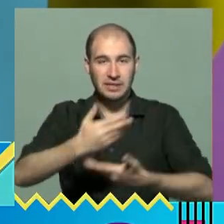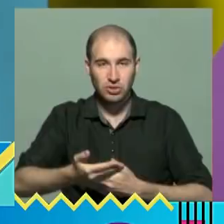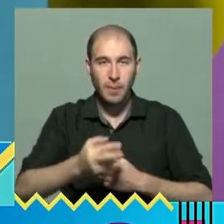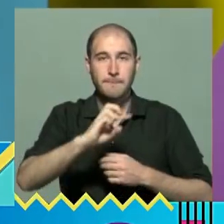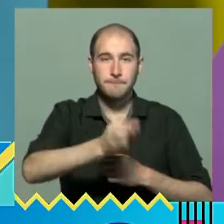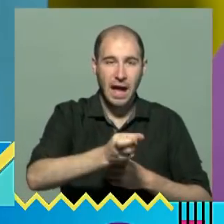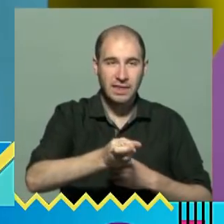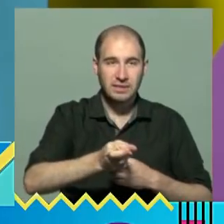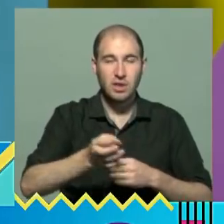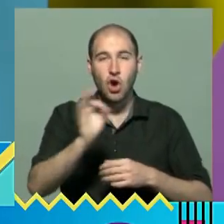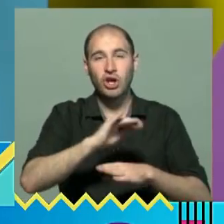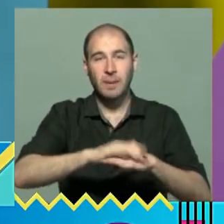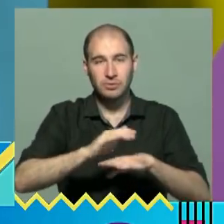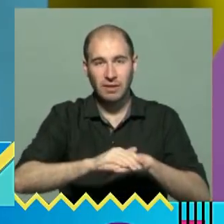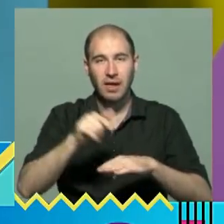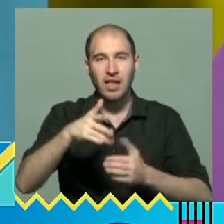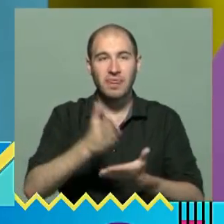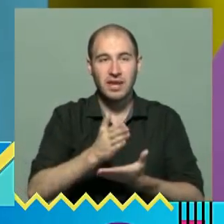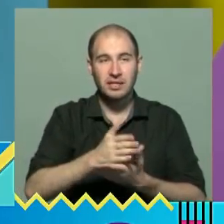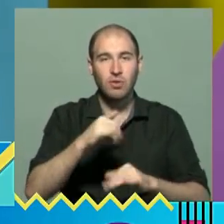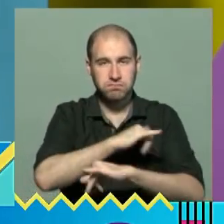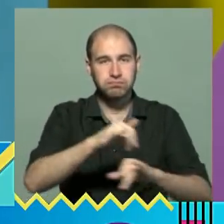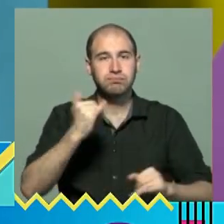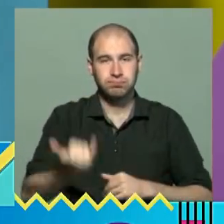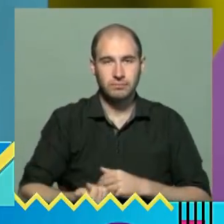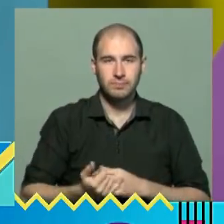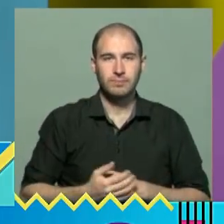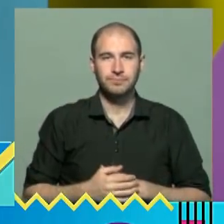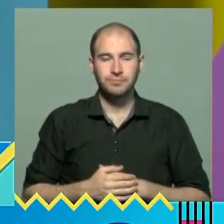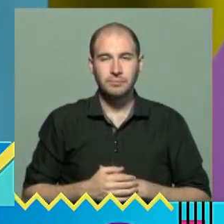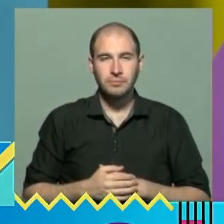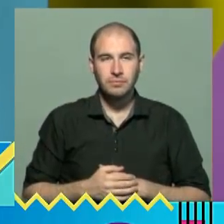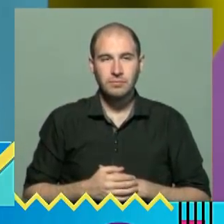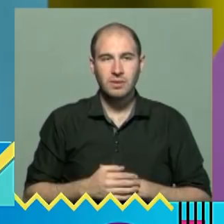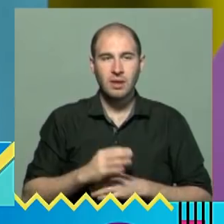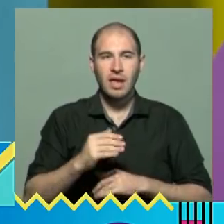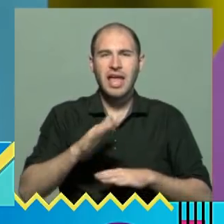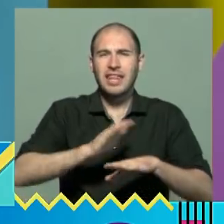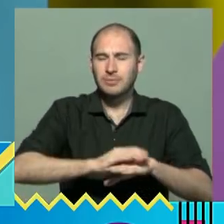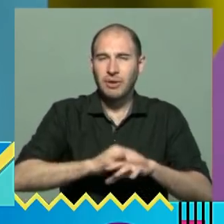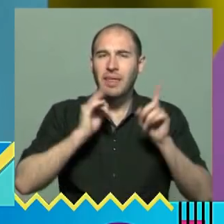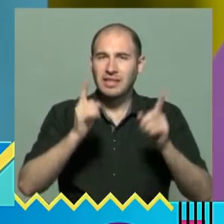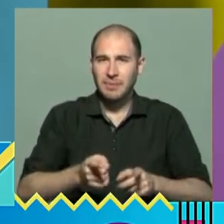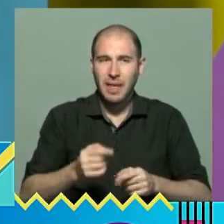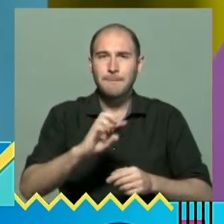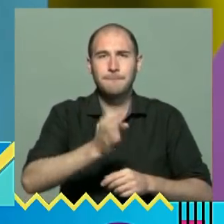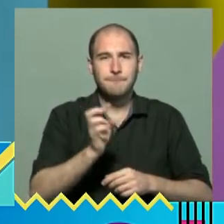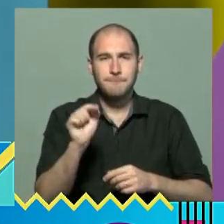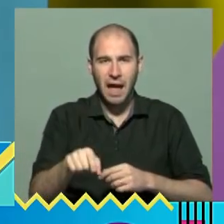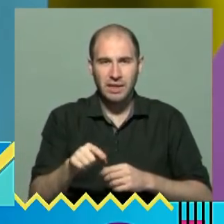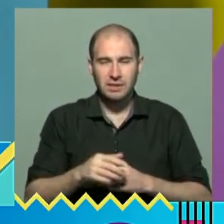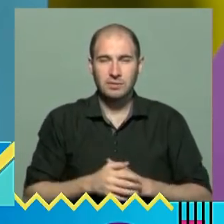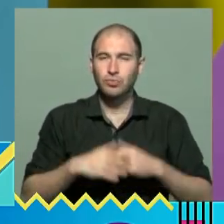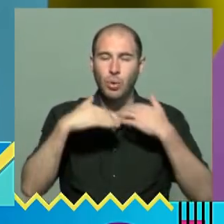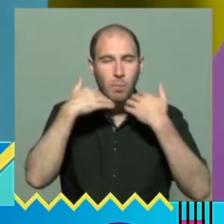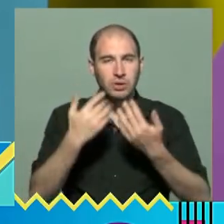los padres o responsables que tienen derecho a estar informados. La responsabilidad también pasa por el padre, ¿no? Más allá